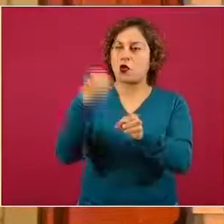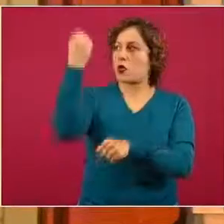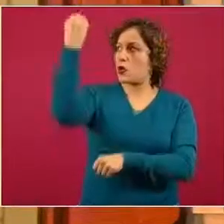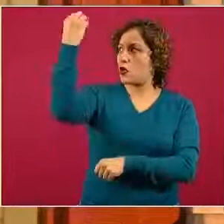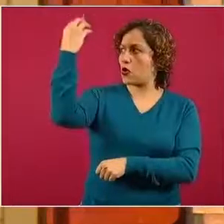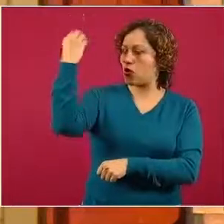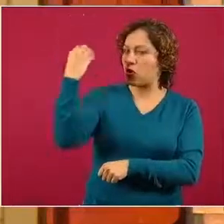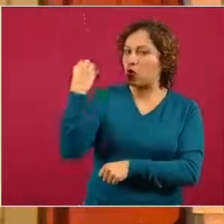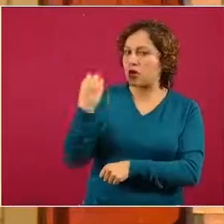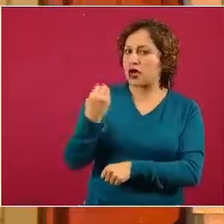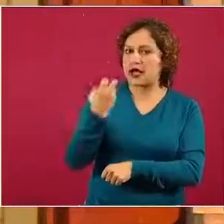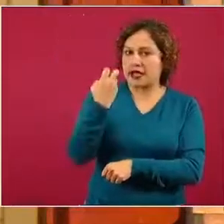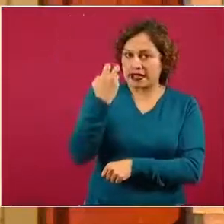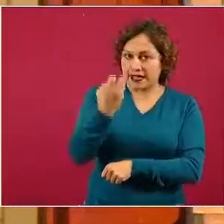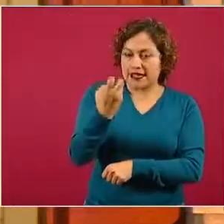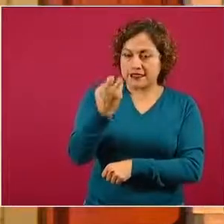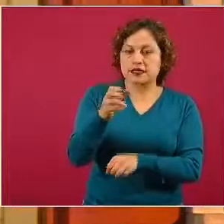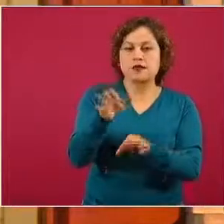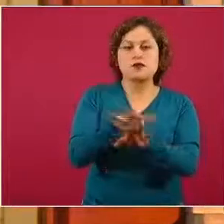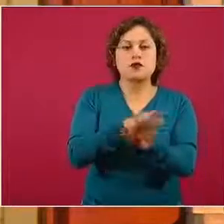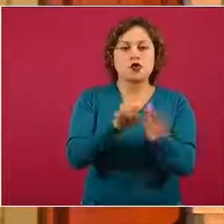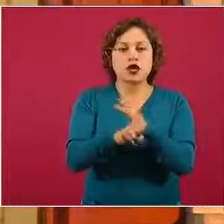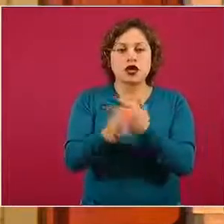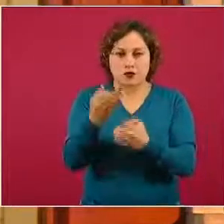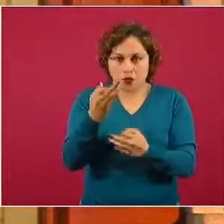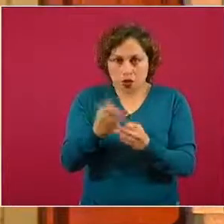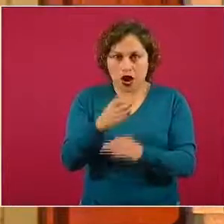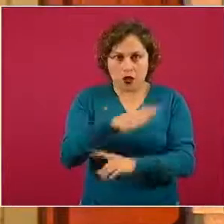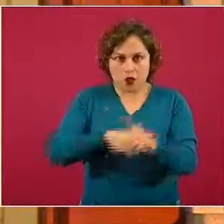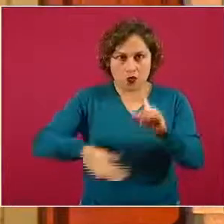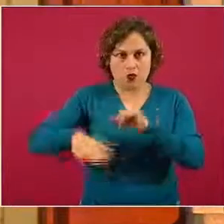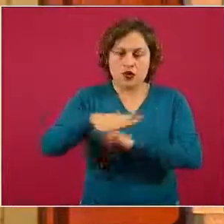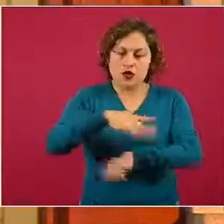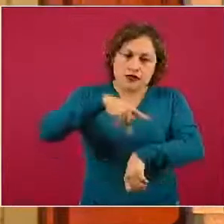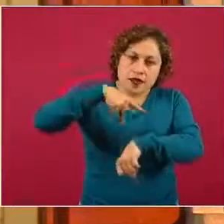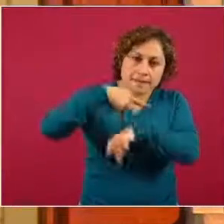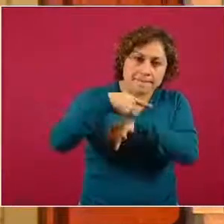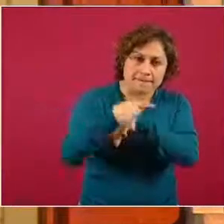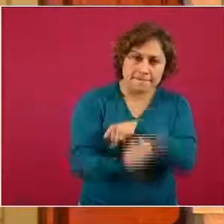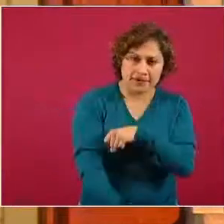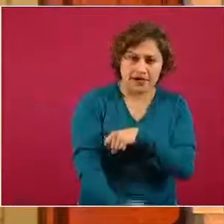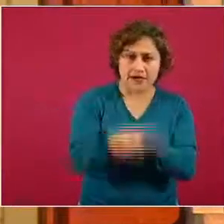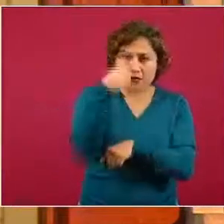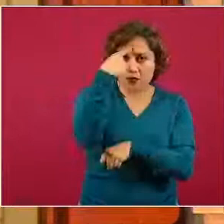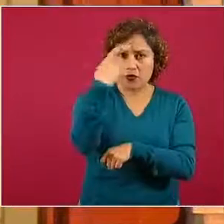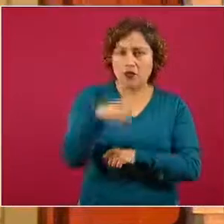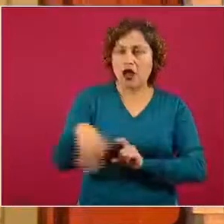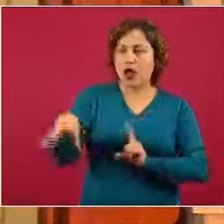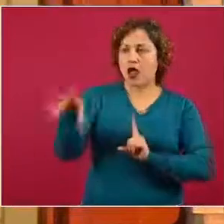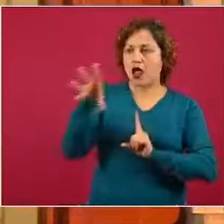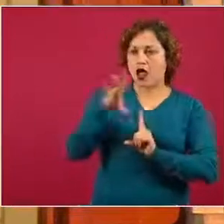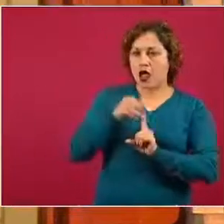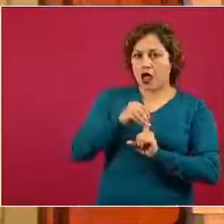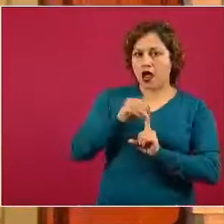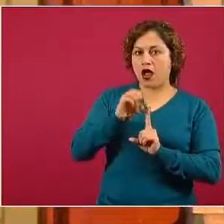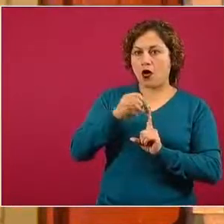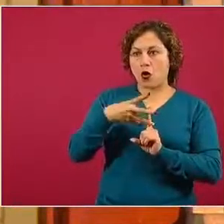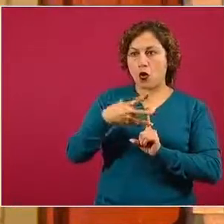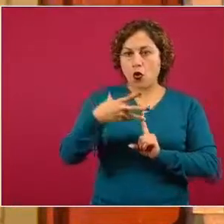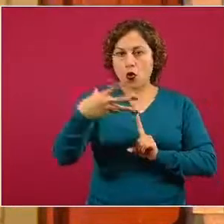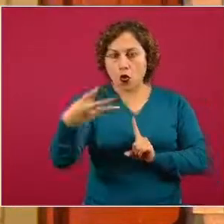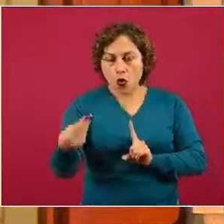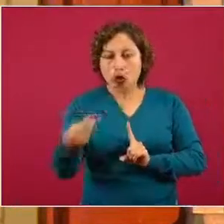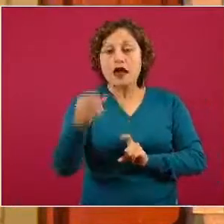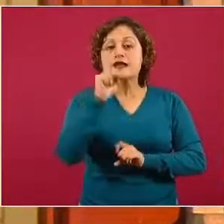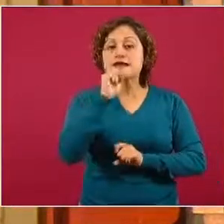un nivel de riesgo alto y máximo de contagiarnos, de enfermarnos de manera grave